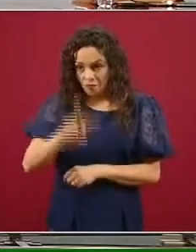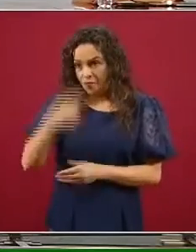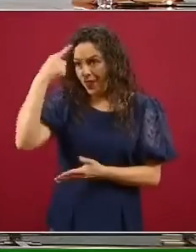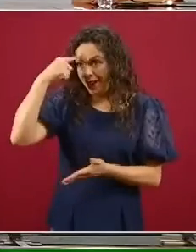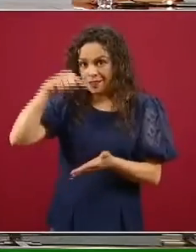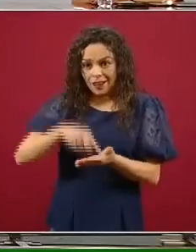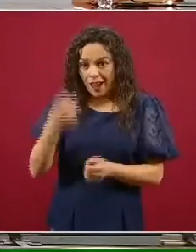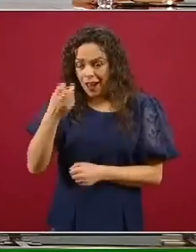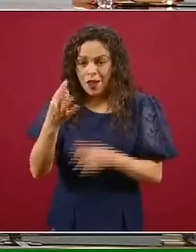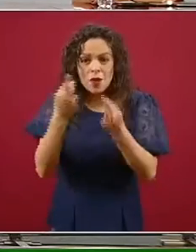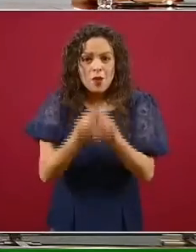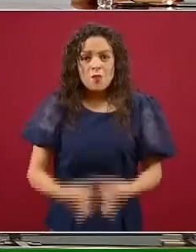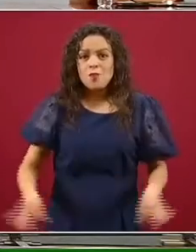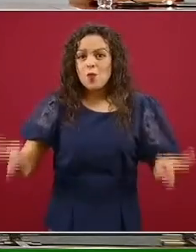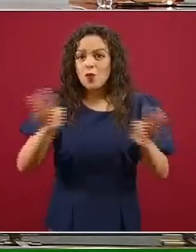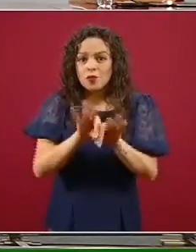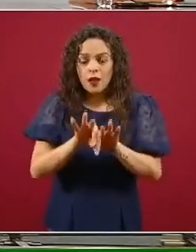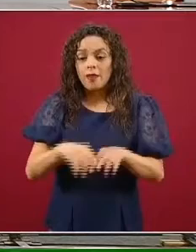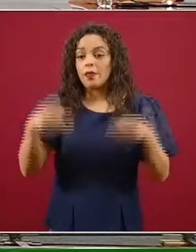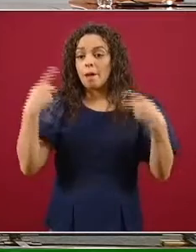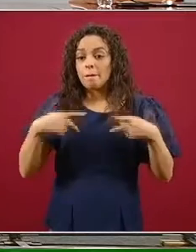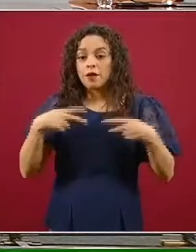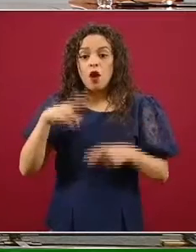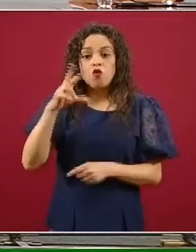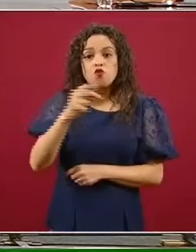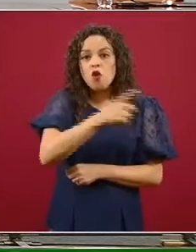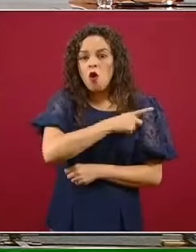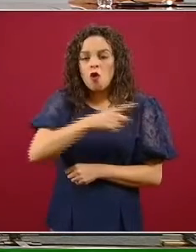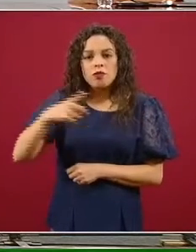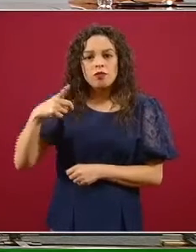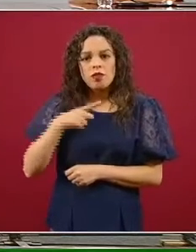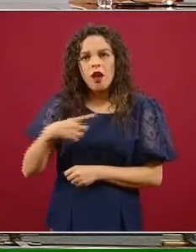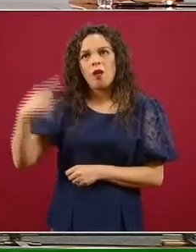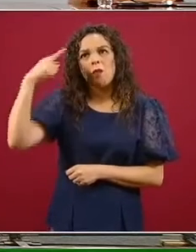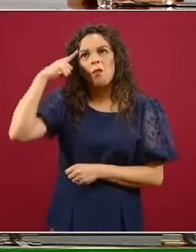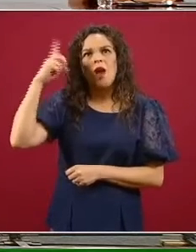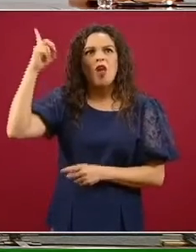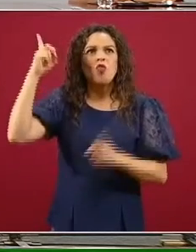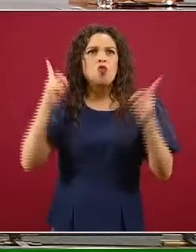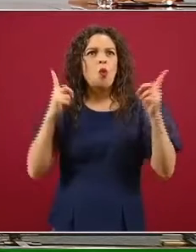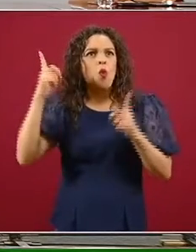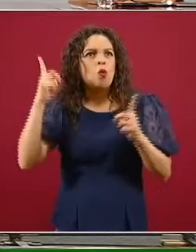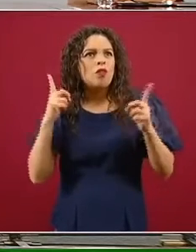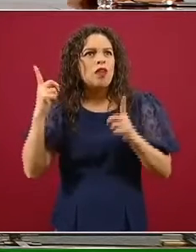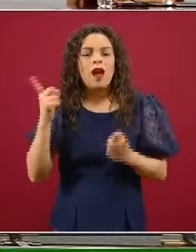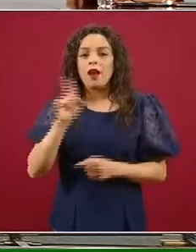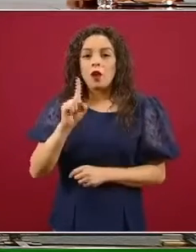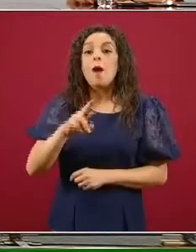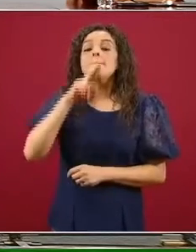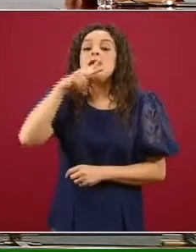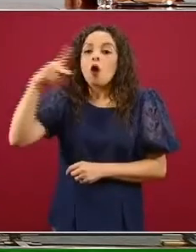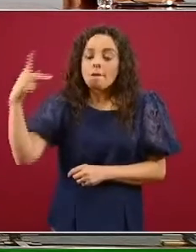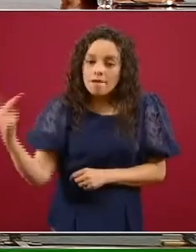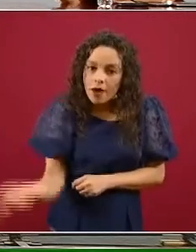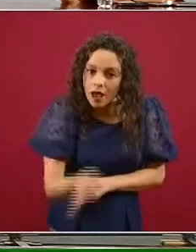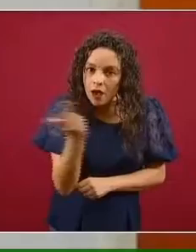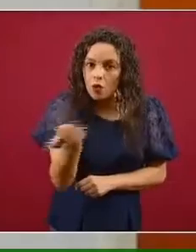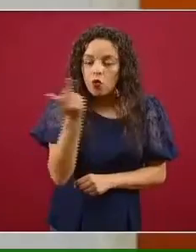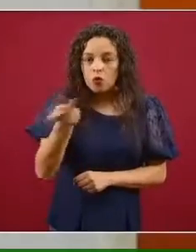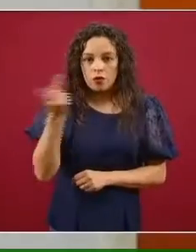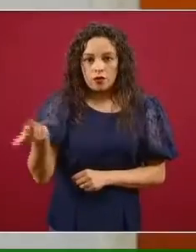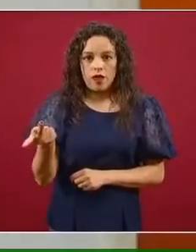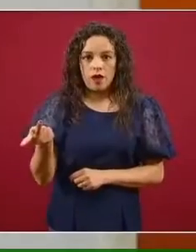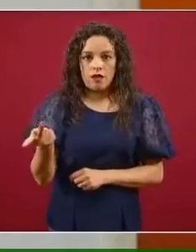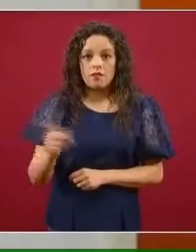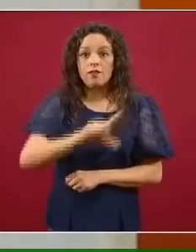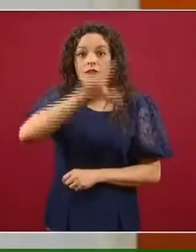las personas no se queden con dudas, que se acerquen al personal de salud, y es mejor preguntar que después